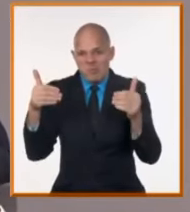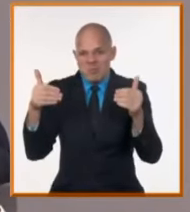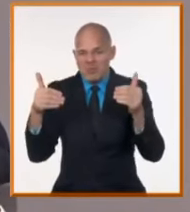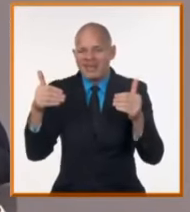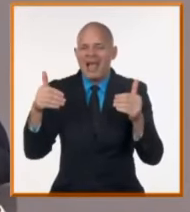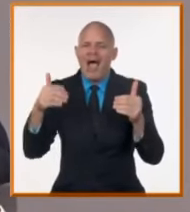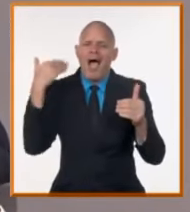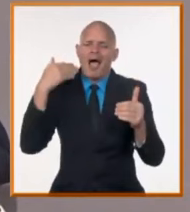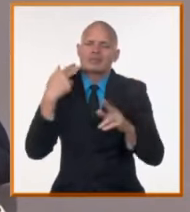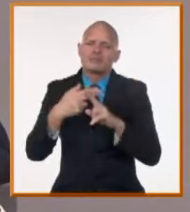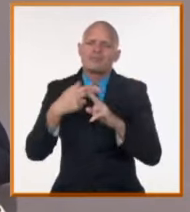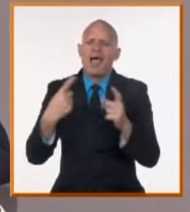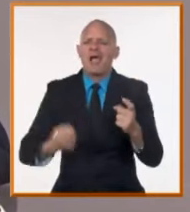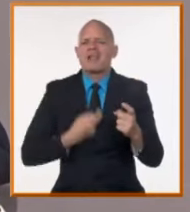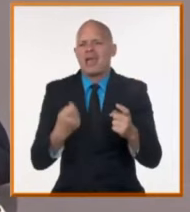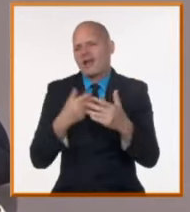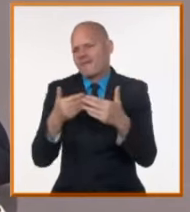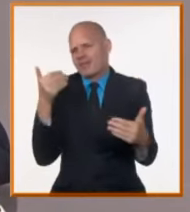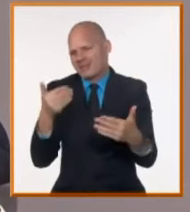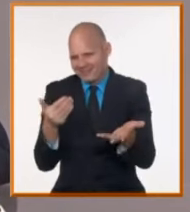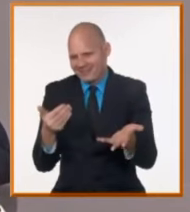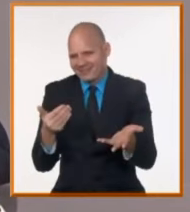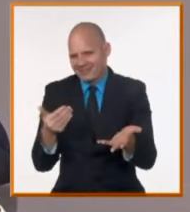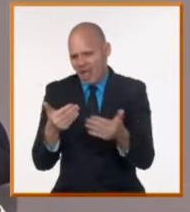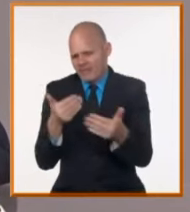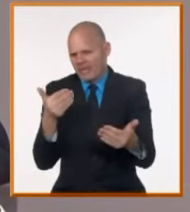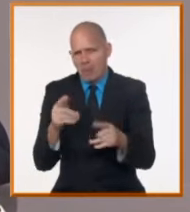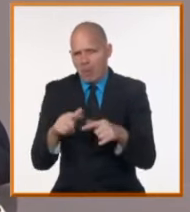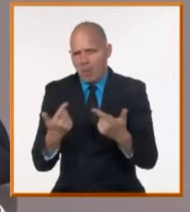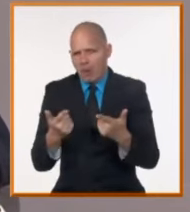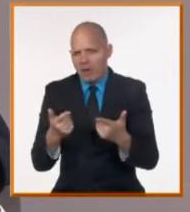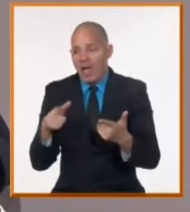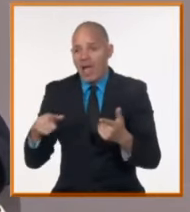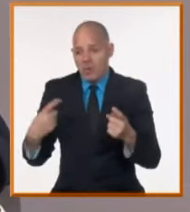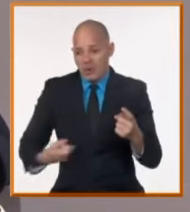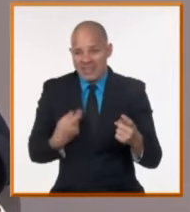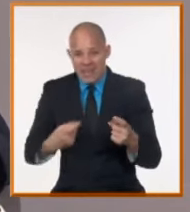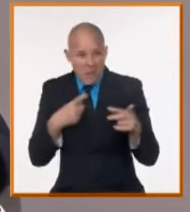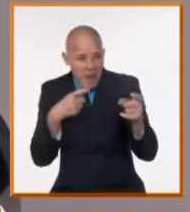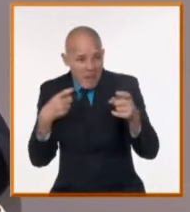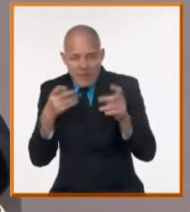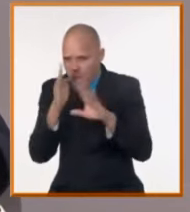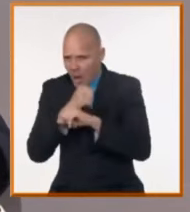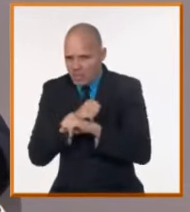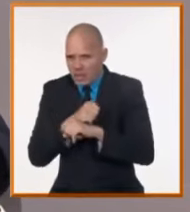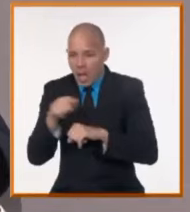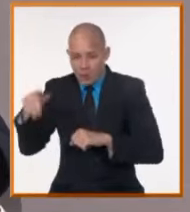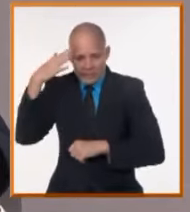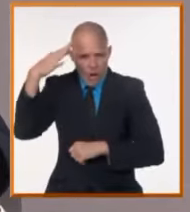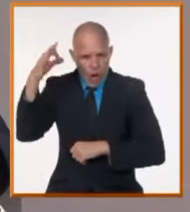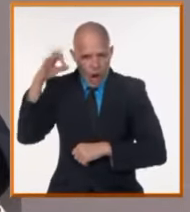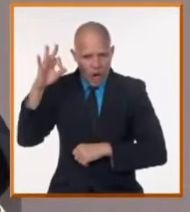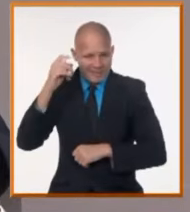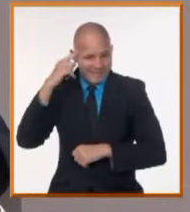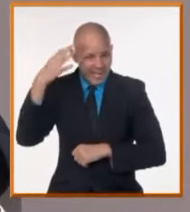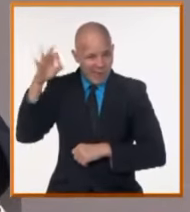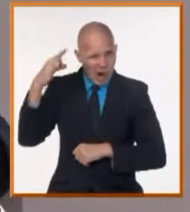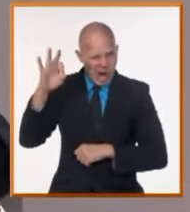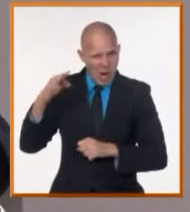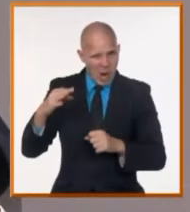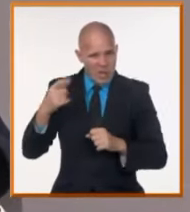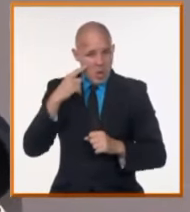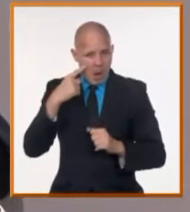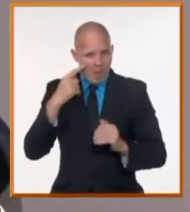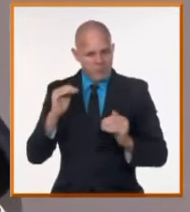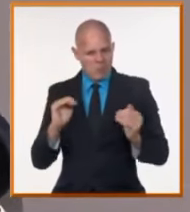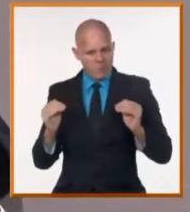socialismo como sistema global. Ya había anticipado el argumento de enfrentar procesos radicales